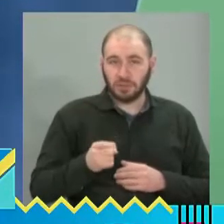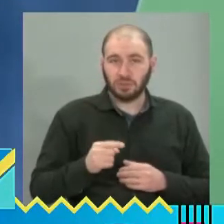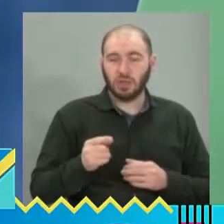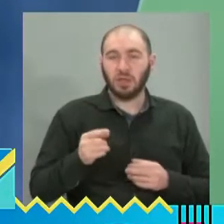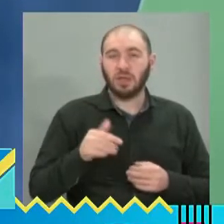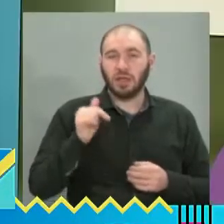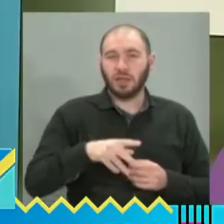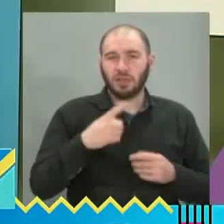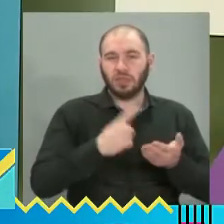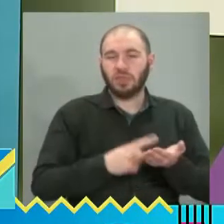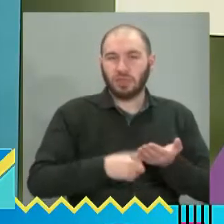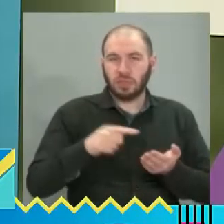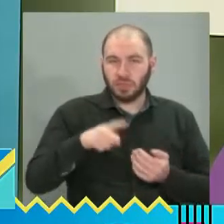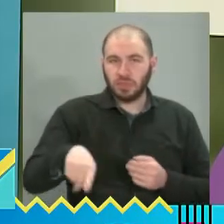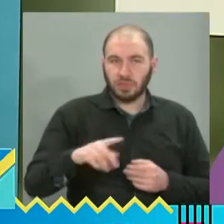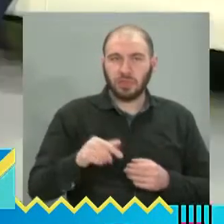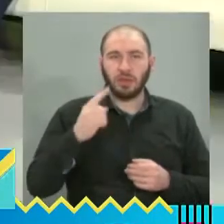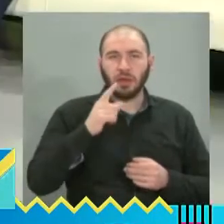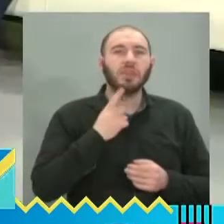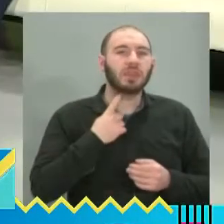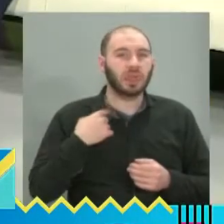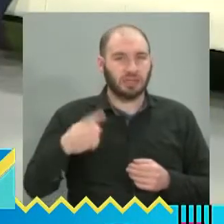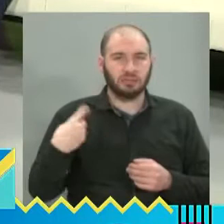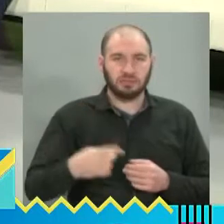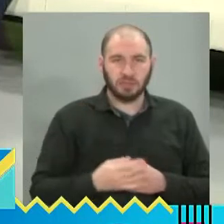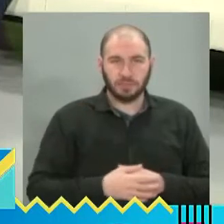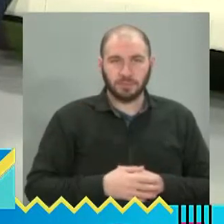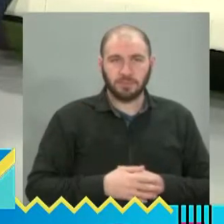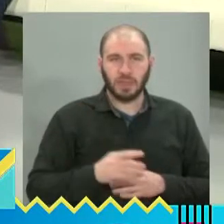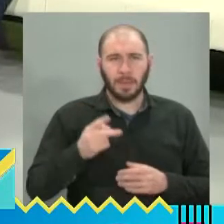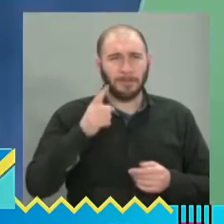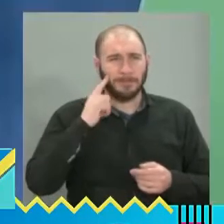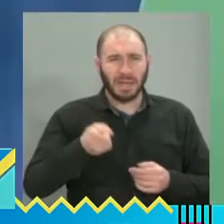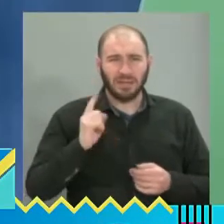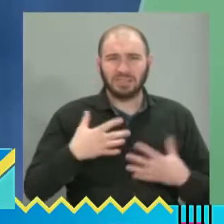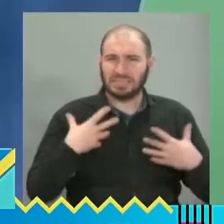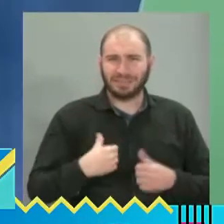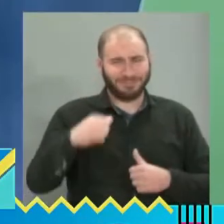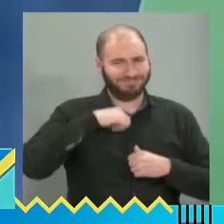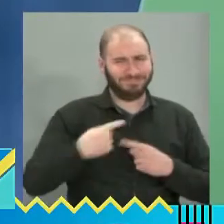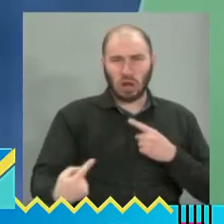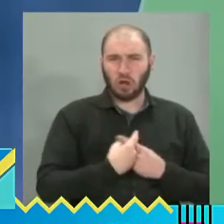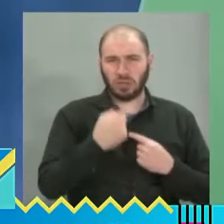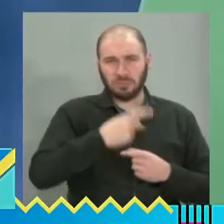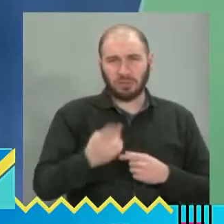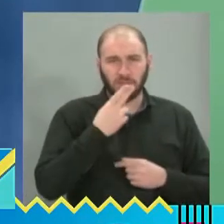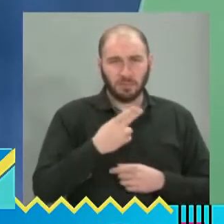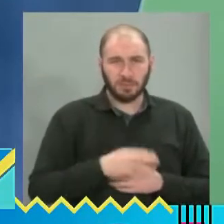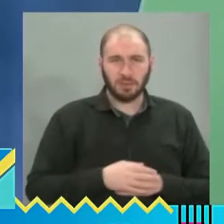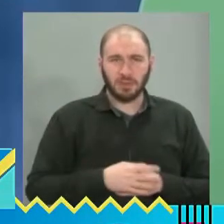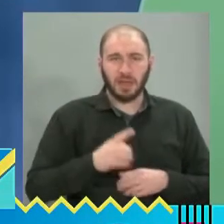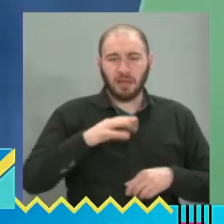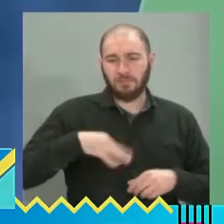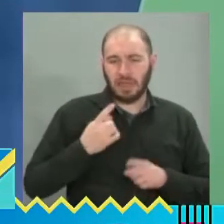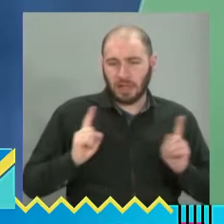el consumo de esta sustancia altamente adictiva y totalmente nociva para la salud de aquellos que la consumen, donde acorta